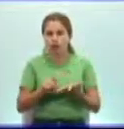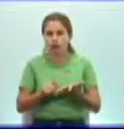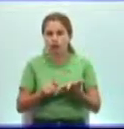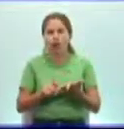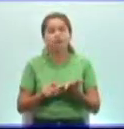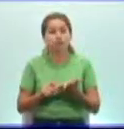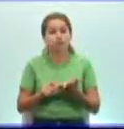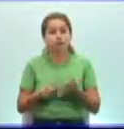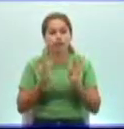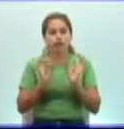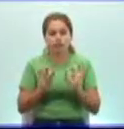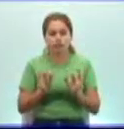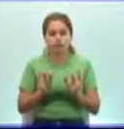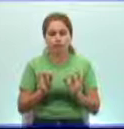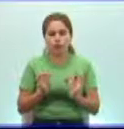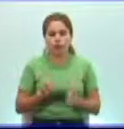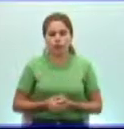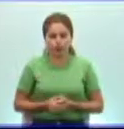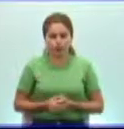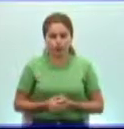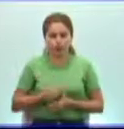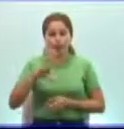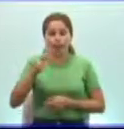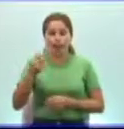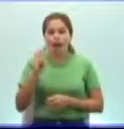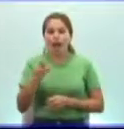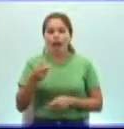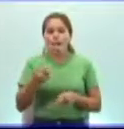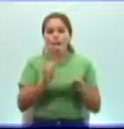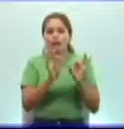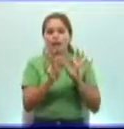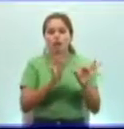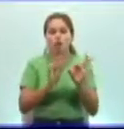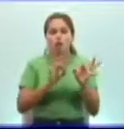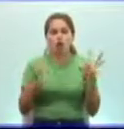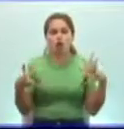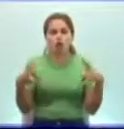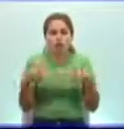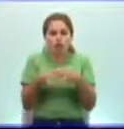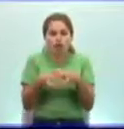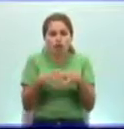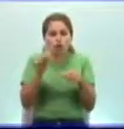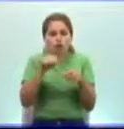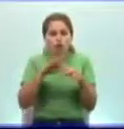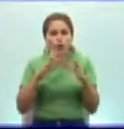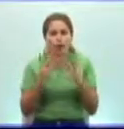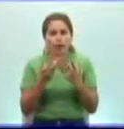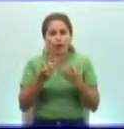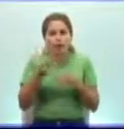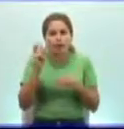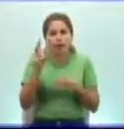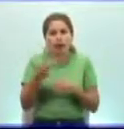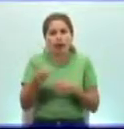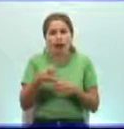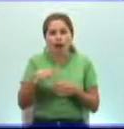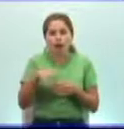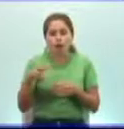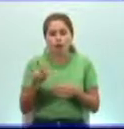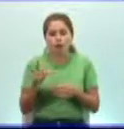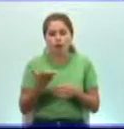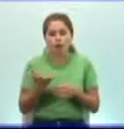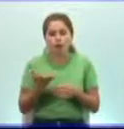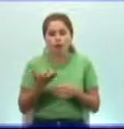son, bueno, pues la carga de las partículas, la concentración de estas partículas, el área y su velocidad. Esta es la